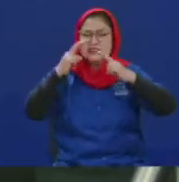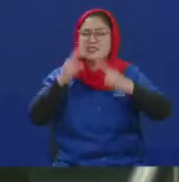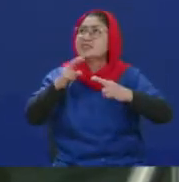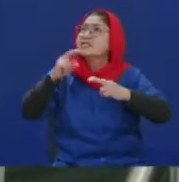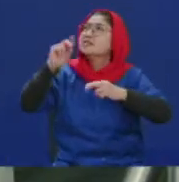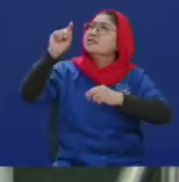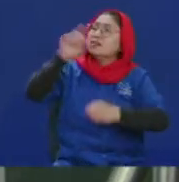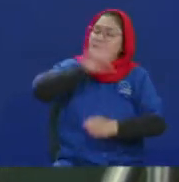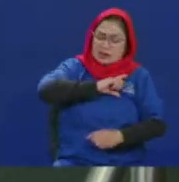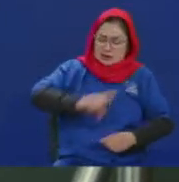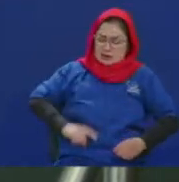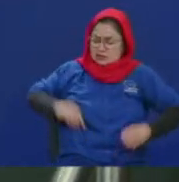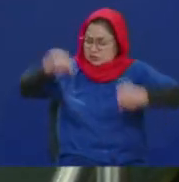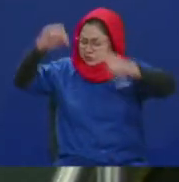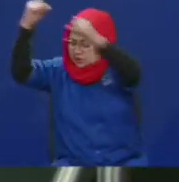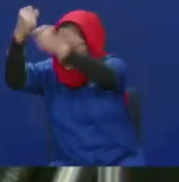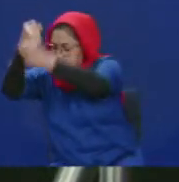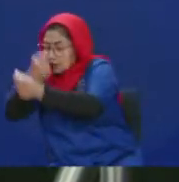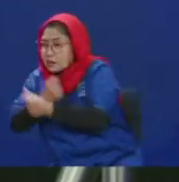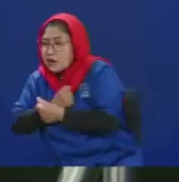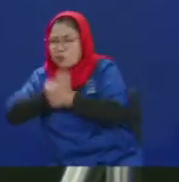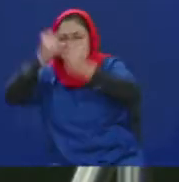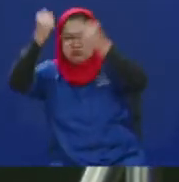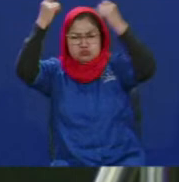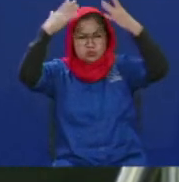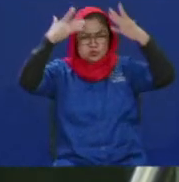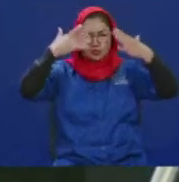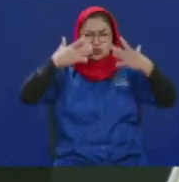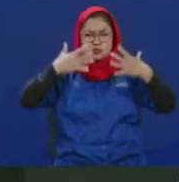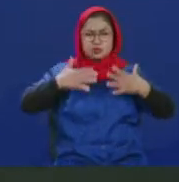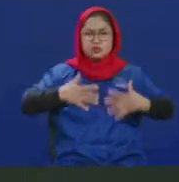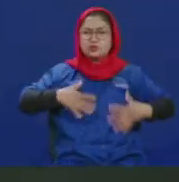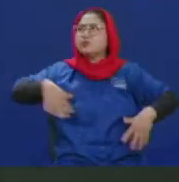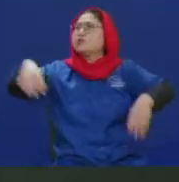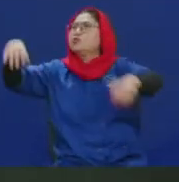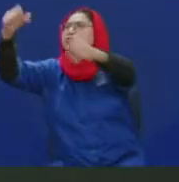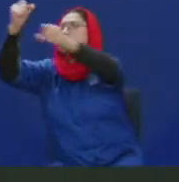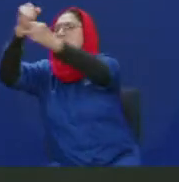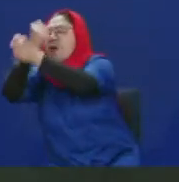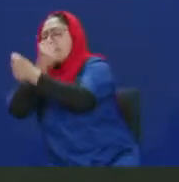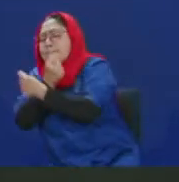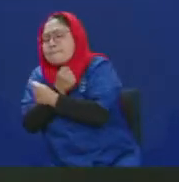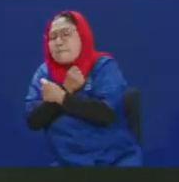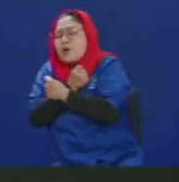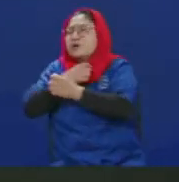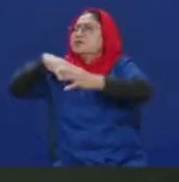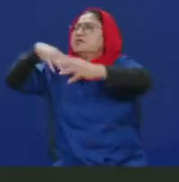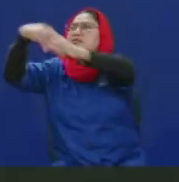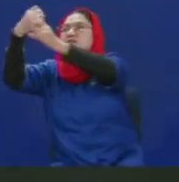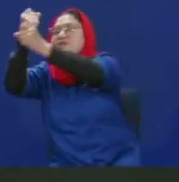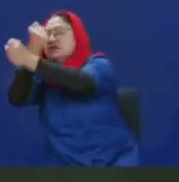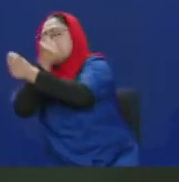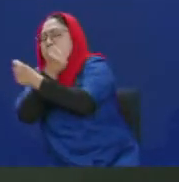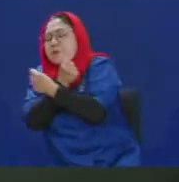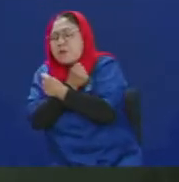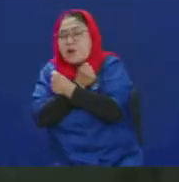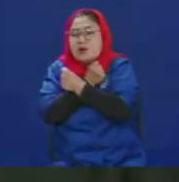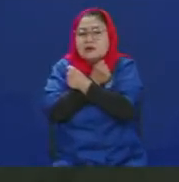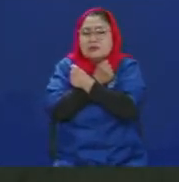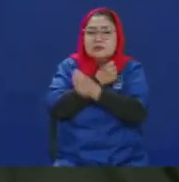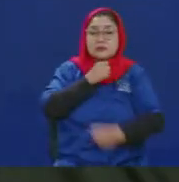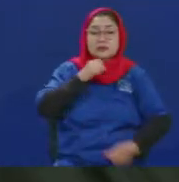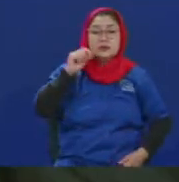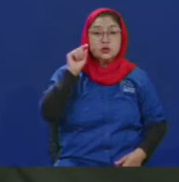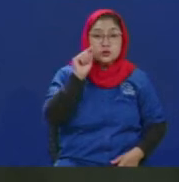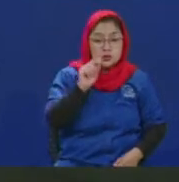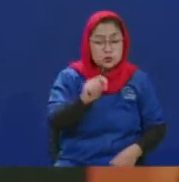amor de Cristo. Hoy el Señor está derramando de su amor. Recibe ese amor, recibe ese amor. Y tú, pueblo de Dios